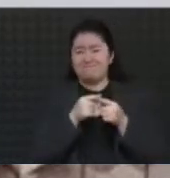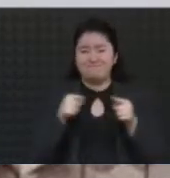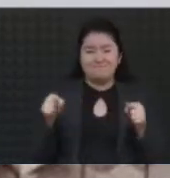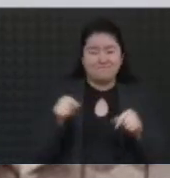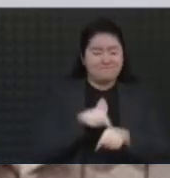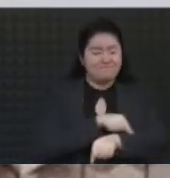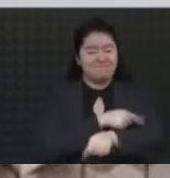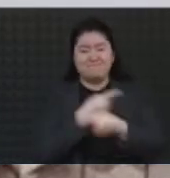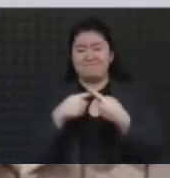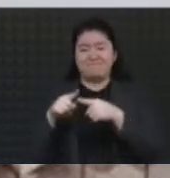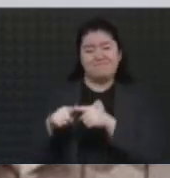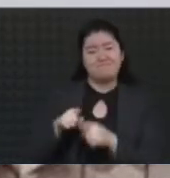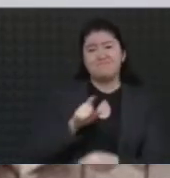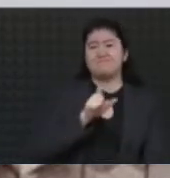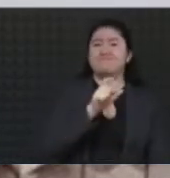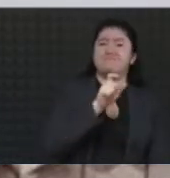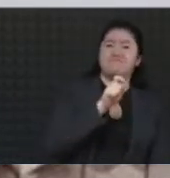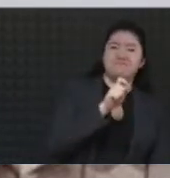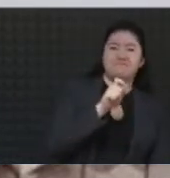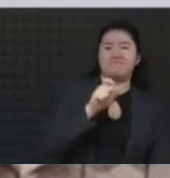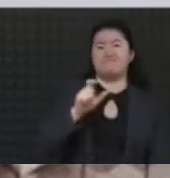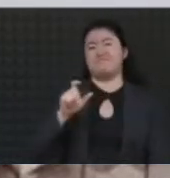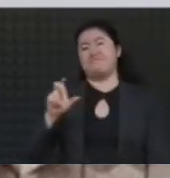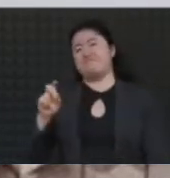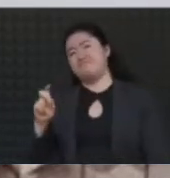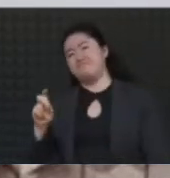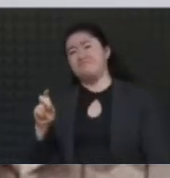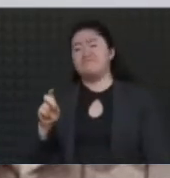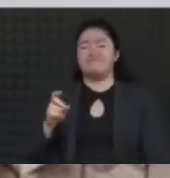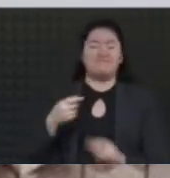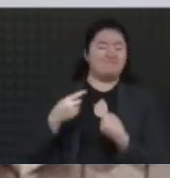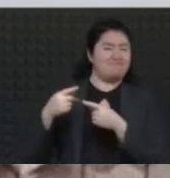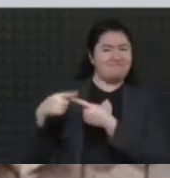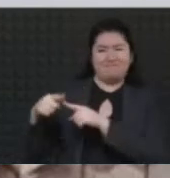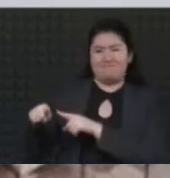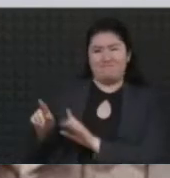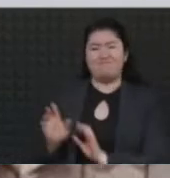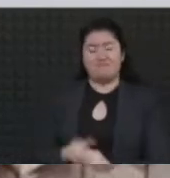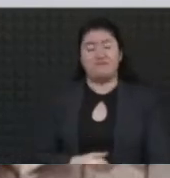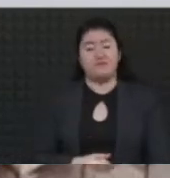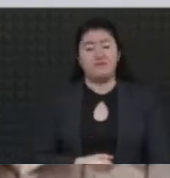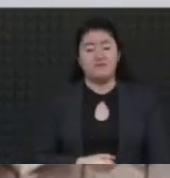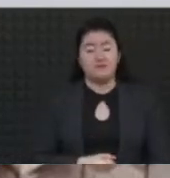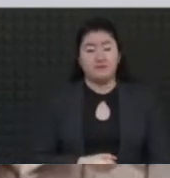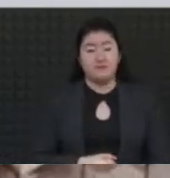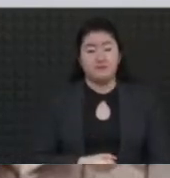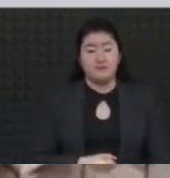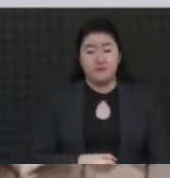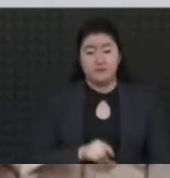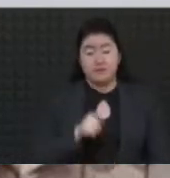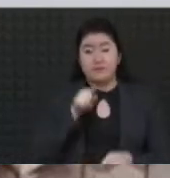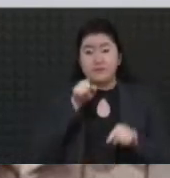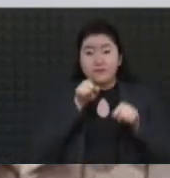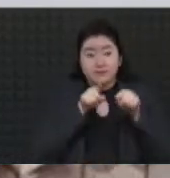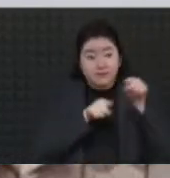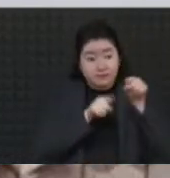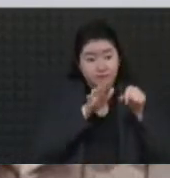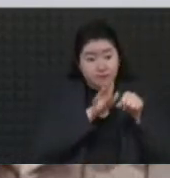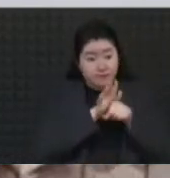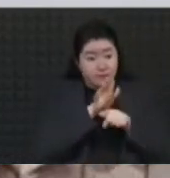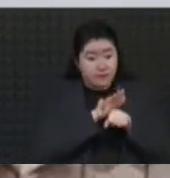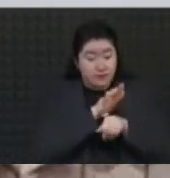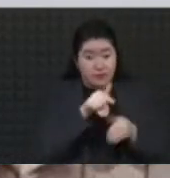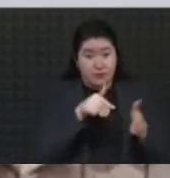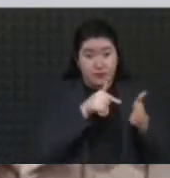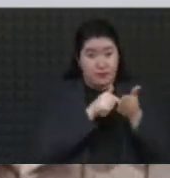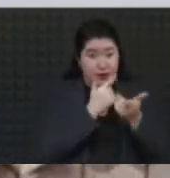metros, de 2, 3 traves, etcétera, y dependiendo de los gáligos, es decir, el área libre